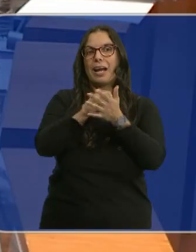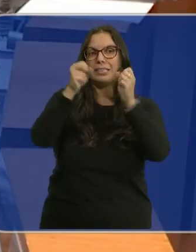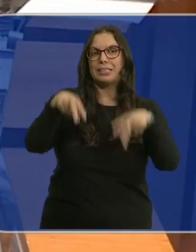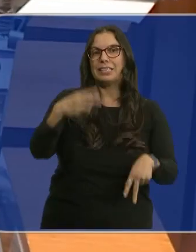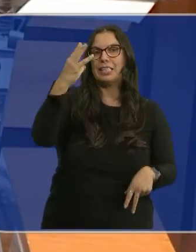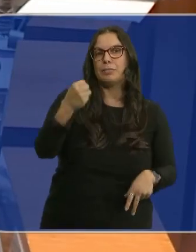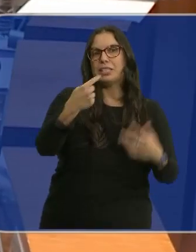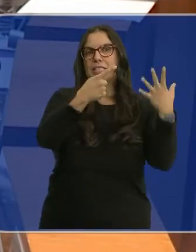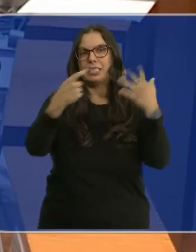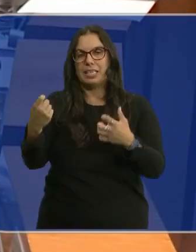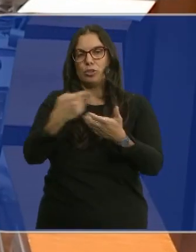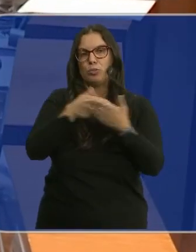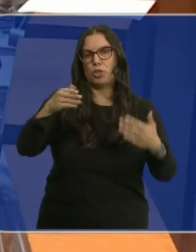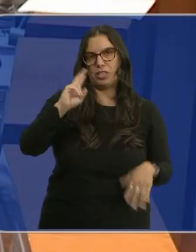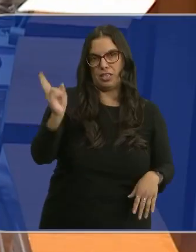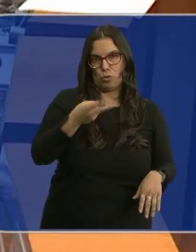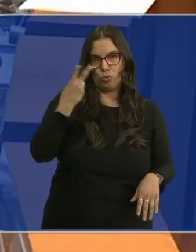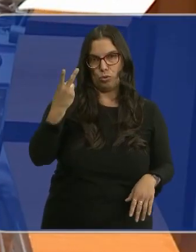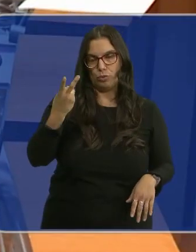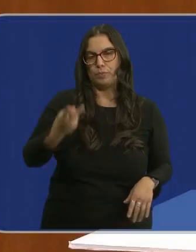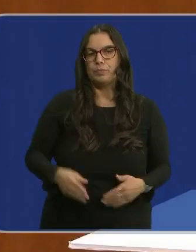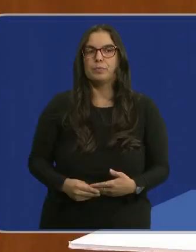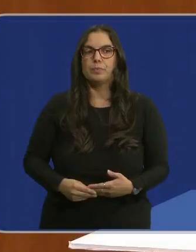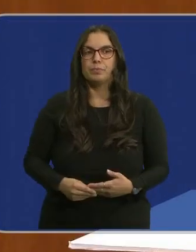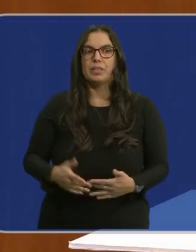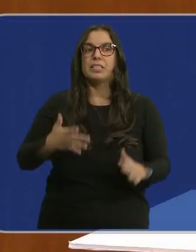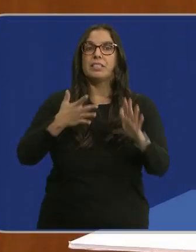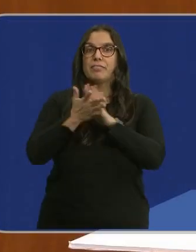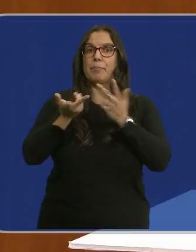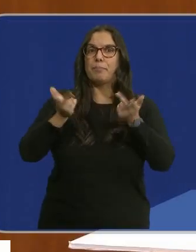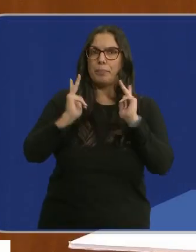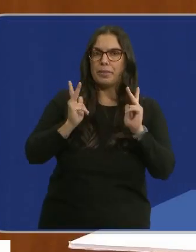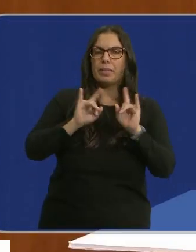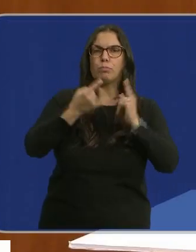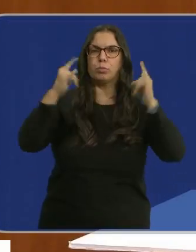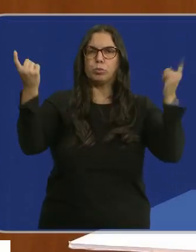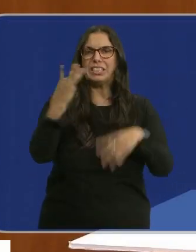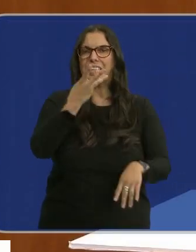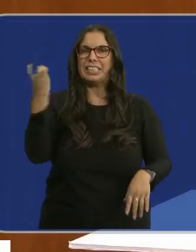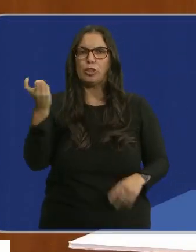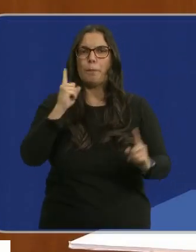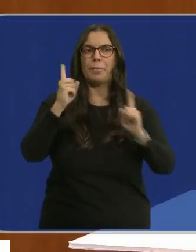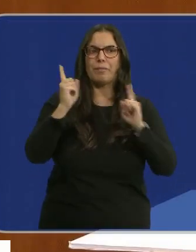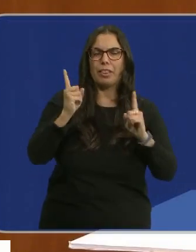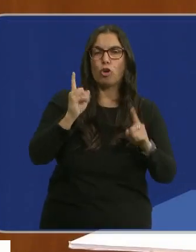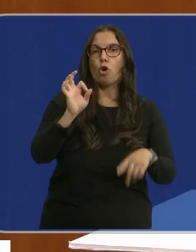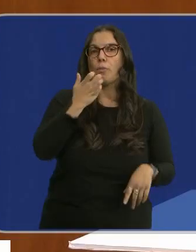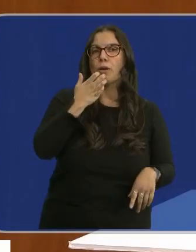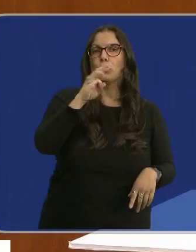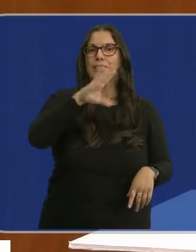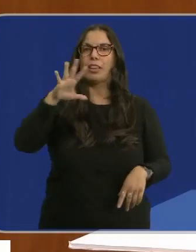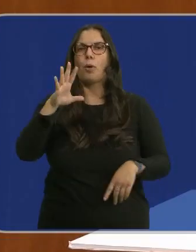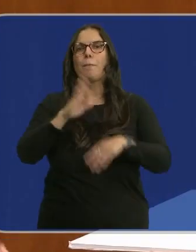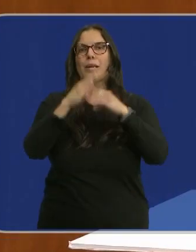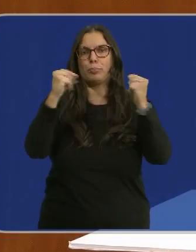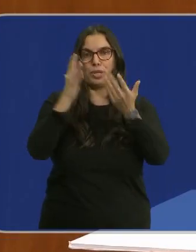más de 3.600 millones de euros de deuda. Que permitirían multiplicar por 300 la prevención o por 35 la